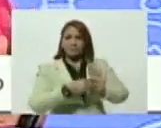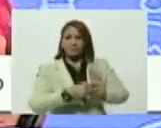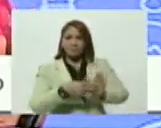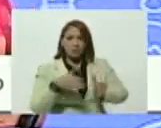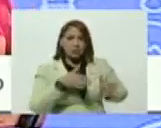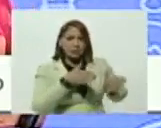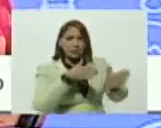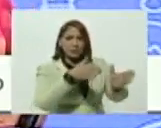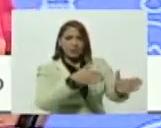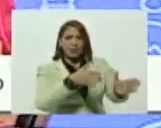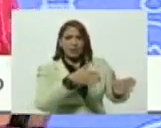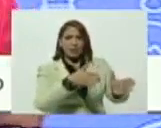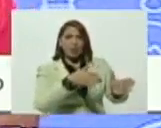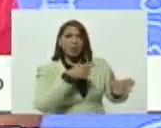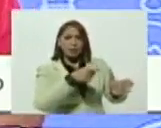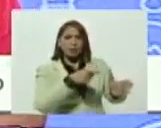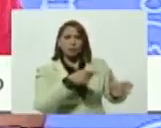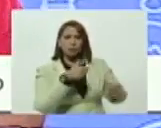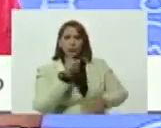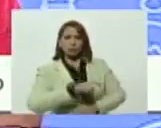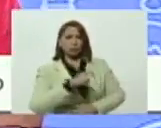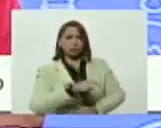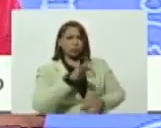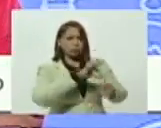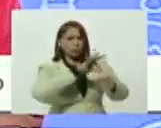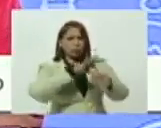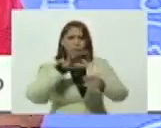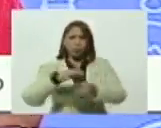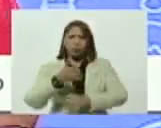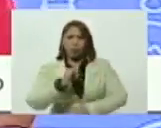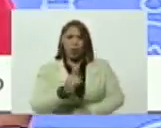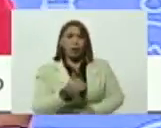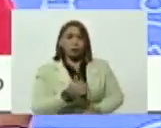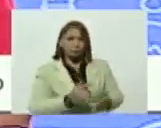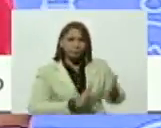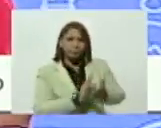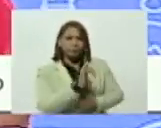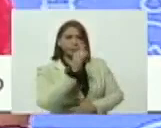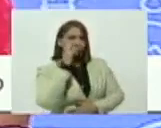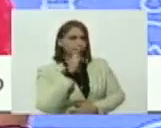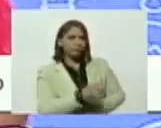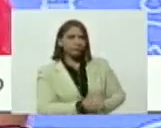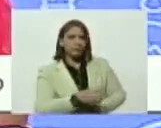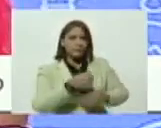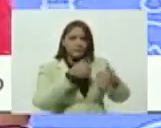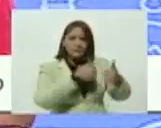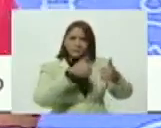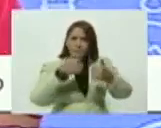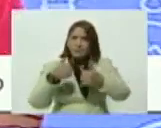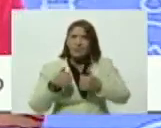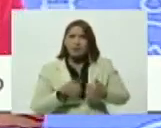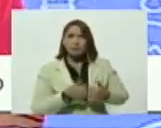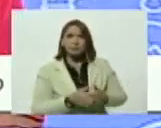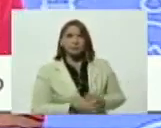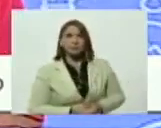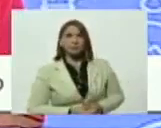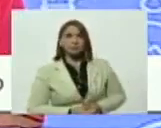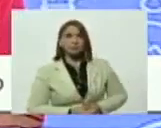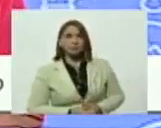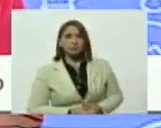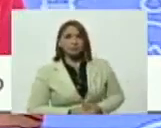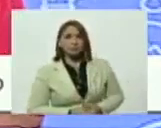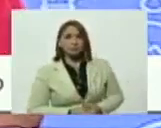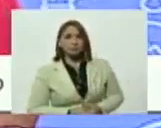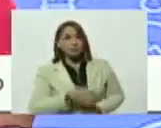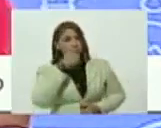camino recorrido ha sido fructífero. Donde se ha sembrado, se está cosechando, y se está cosechando cosecha de la buena, cosecha